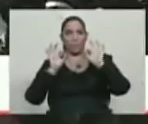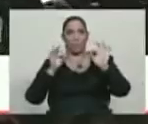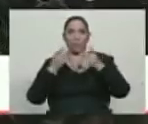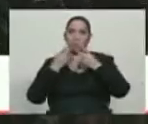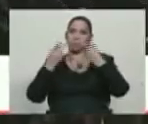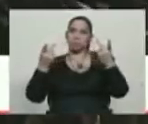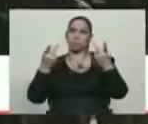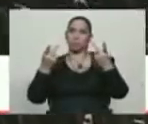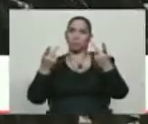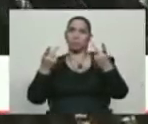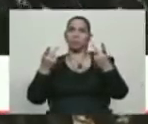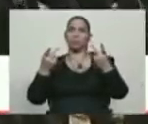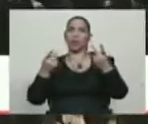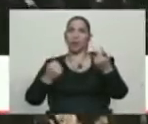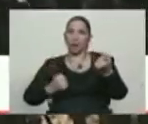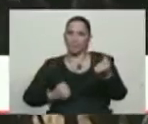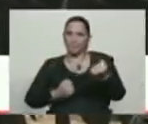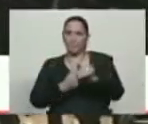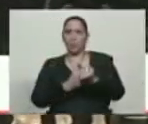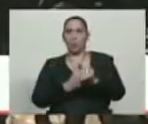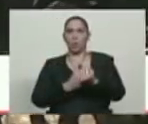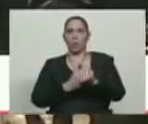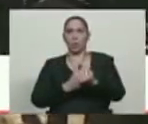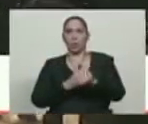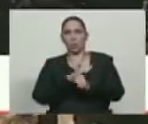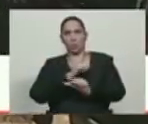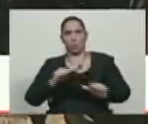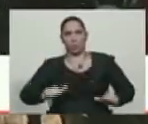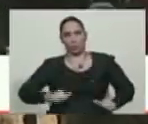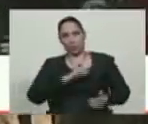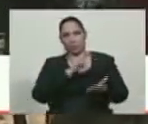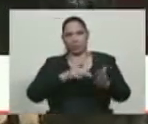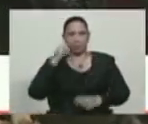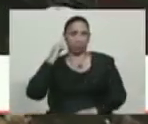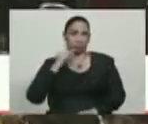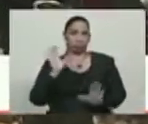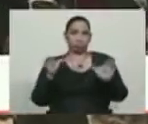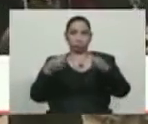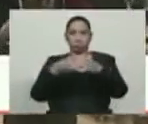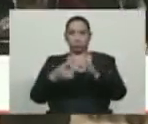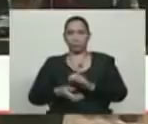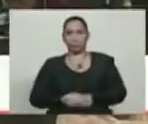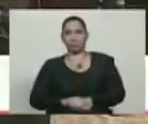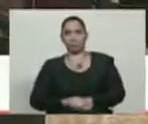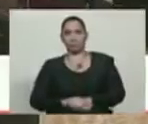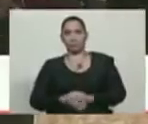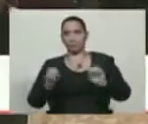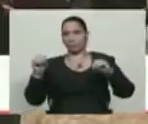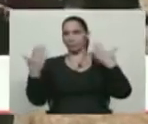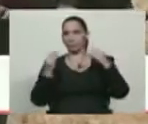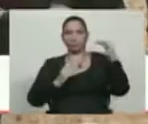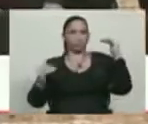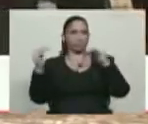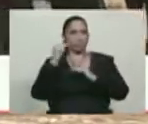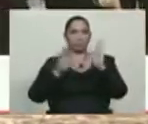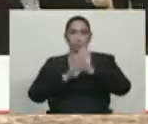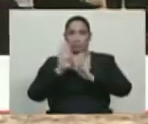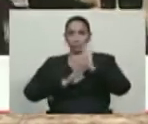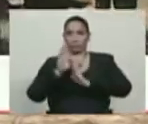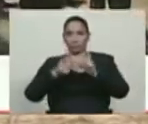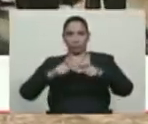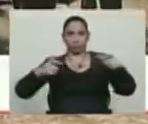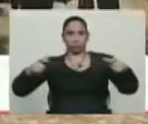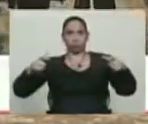cuente con nosotros, cuente con su Fuerza Armada, es uno de los componentes que ha logrado mayor crecimiento, mayor